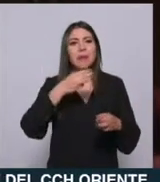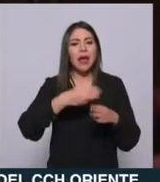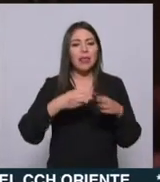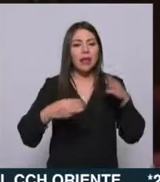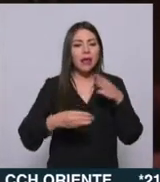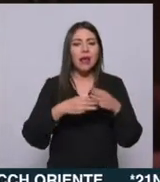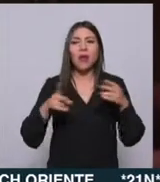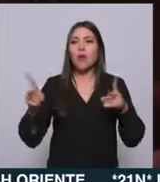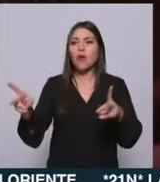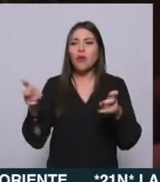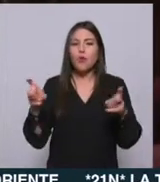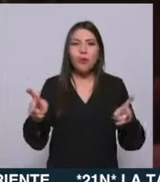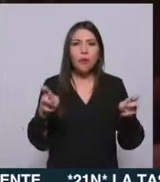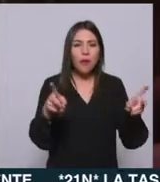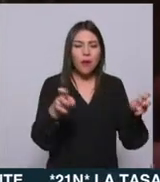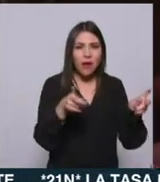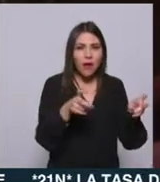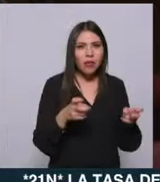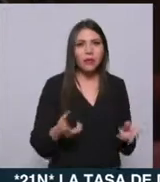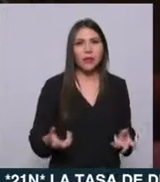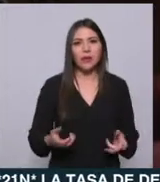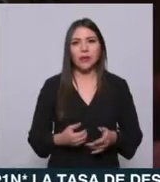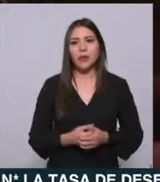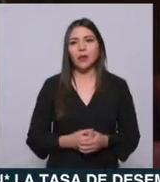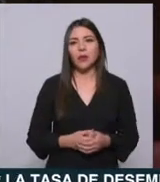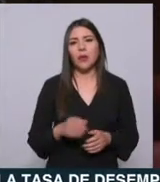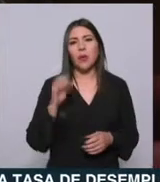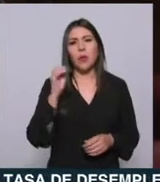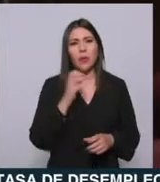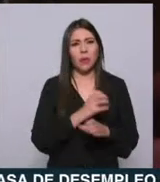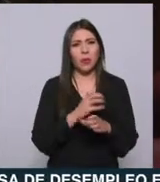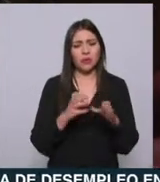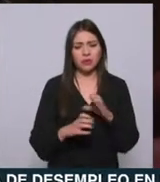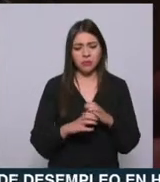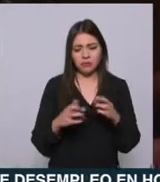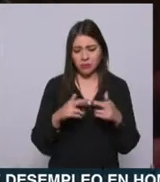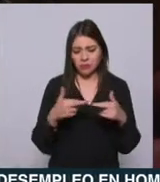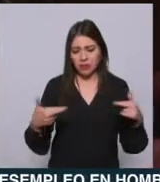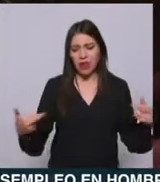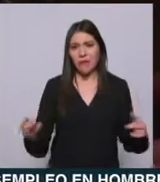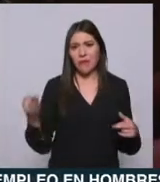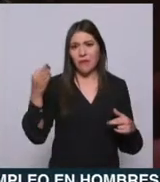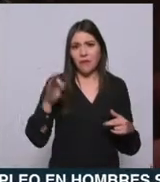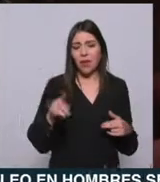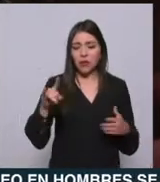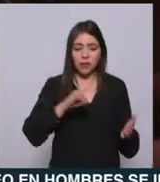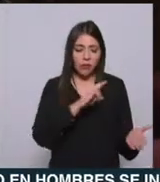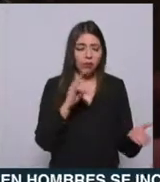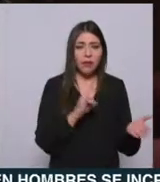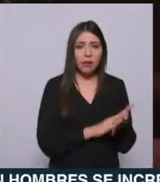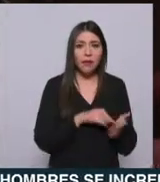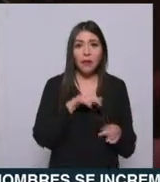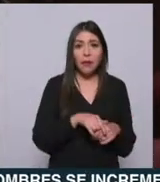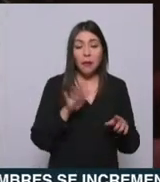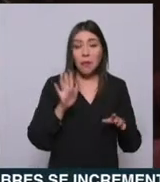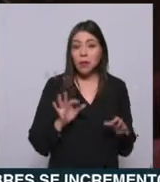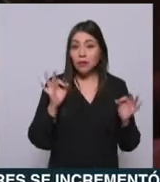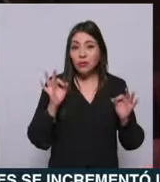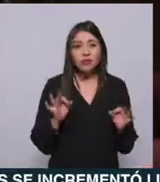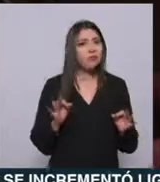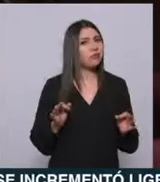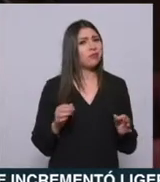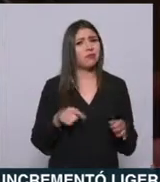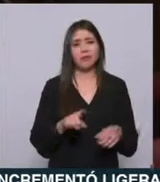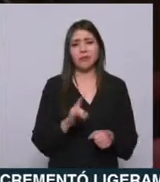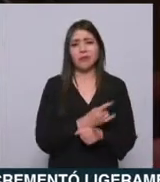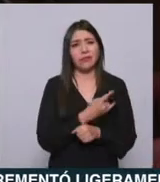de material pues falso, que viene con etiqueta como si fuera original y no lo es. Estamos hablando de